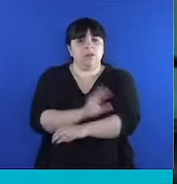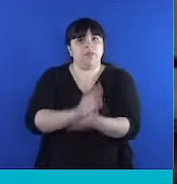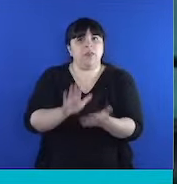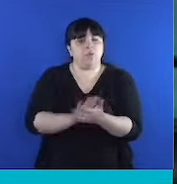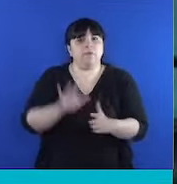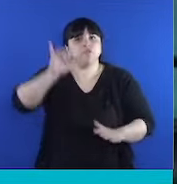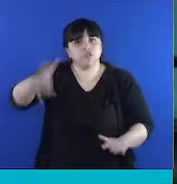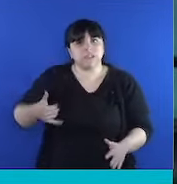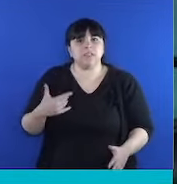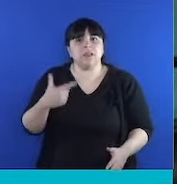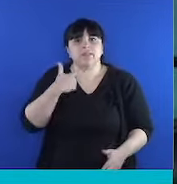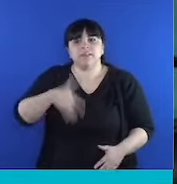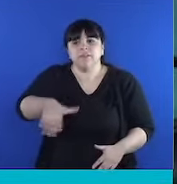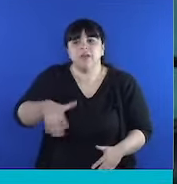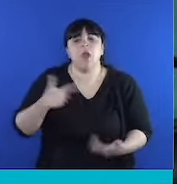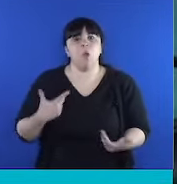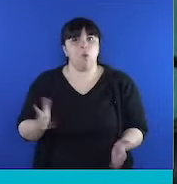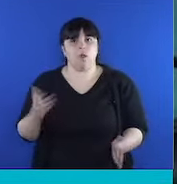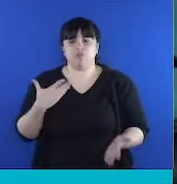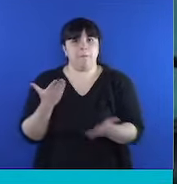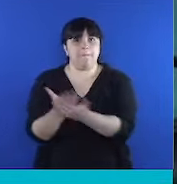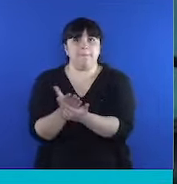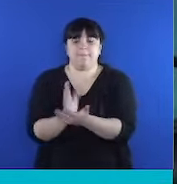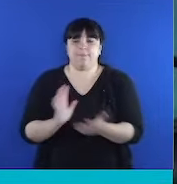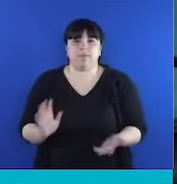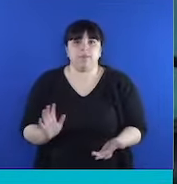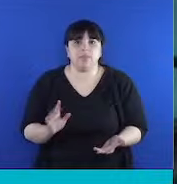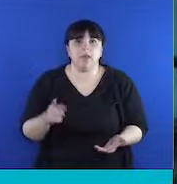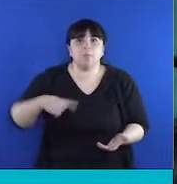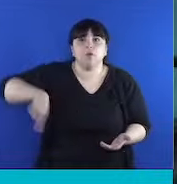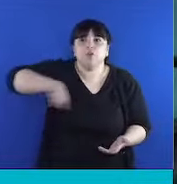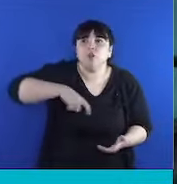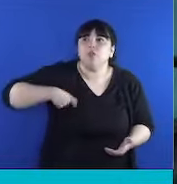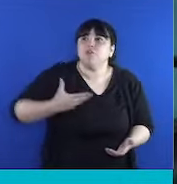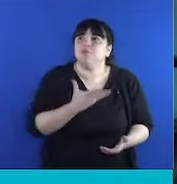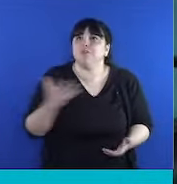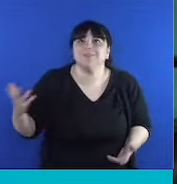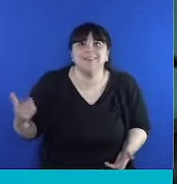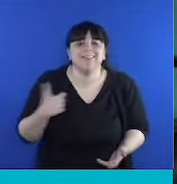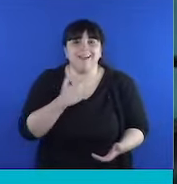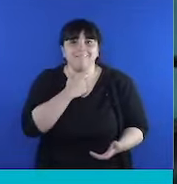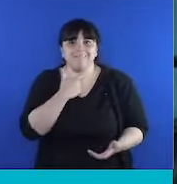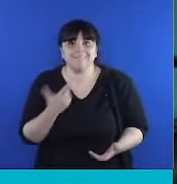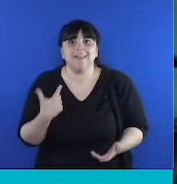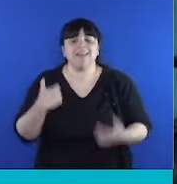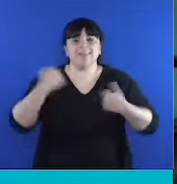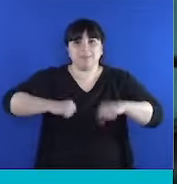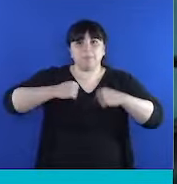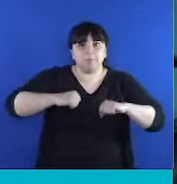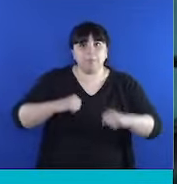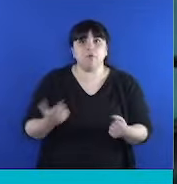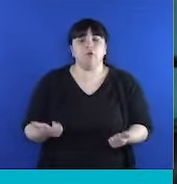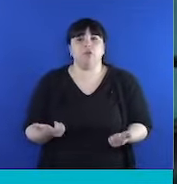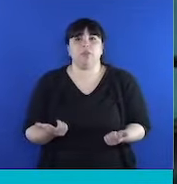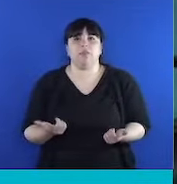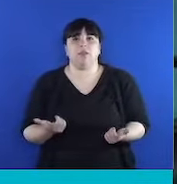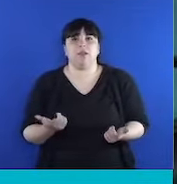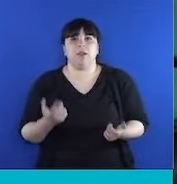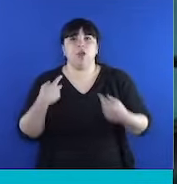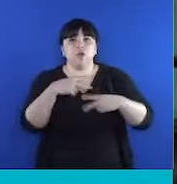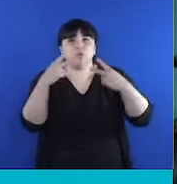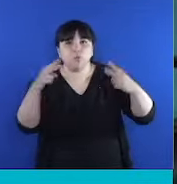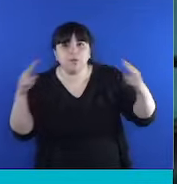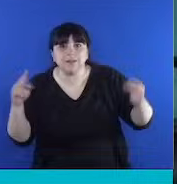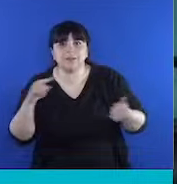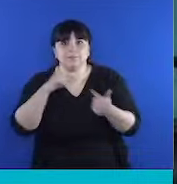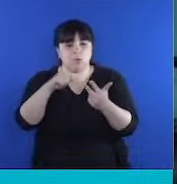rectificación por parte del Gobierno Nacional, en virtud de los intereses sociales, en virtud de los intereses deportivos, en virtud de los intereses turísticos